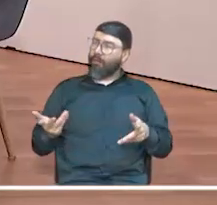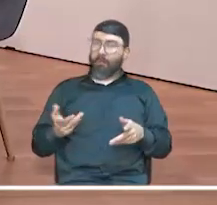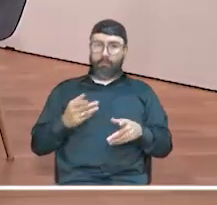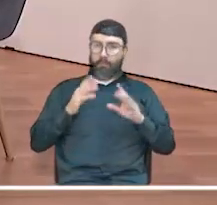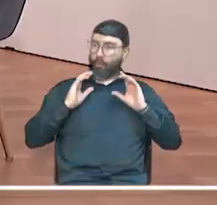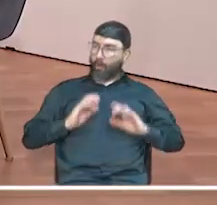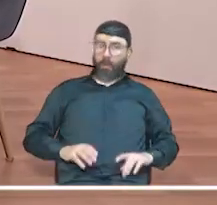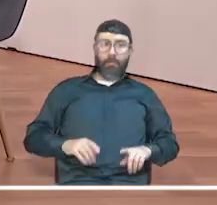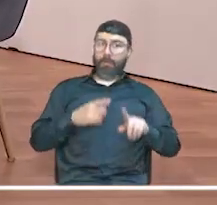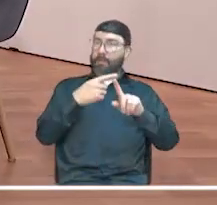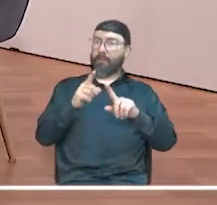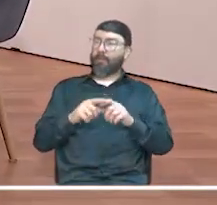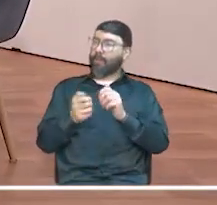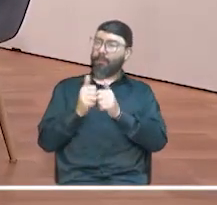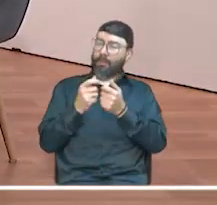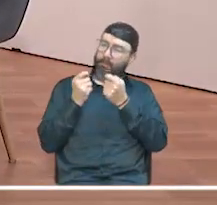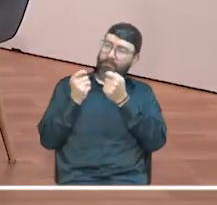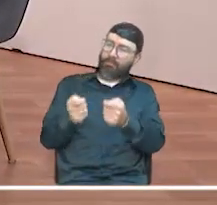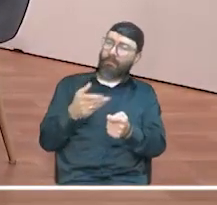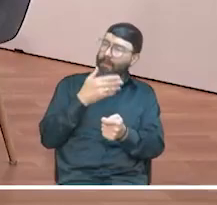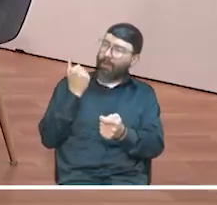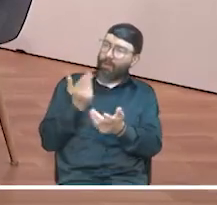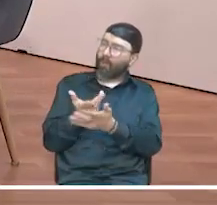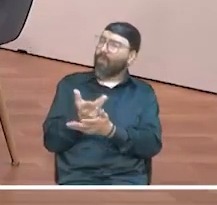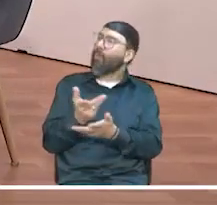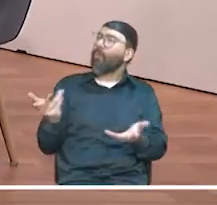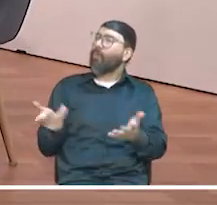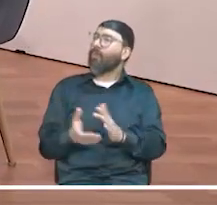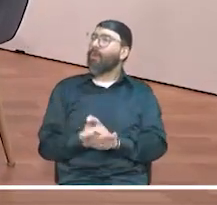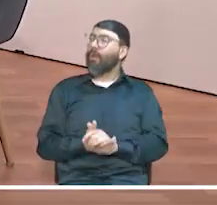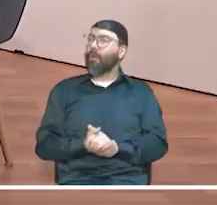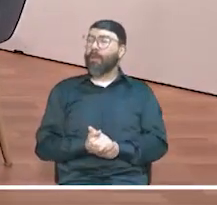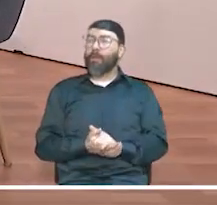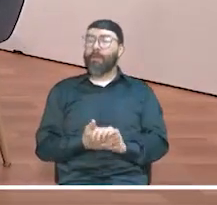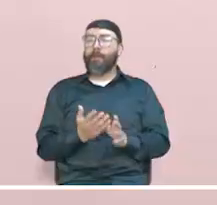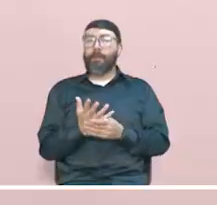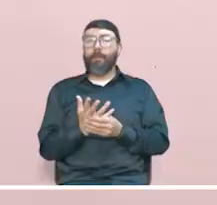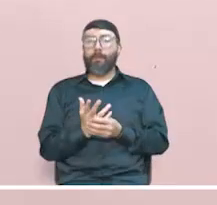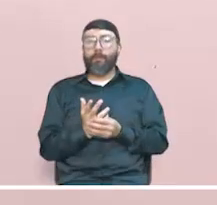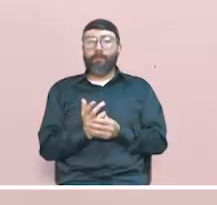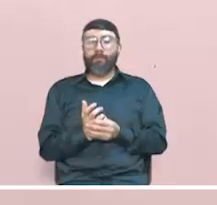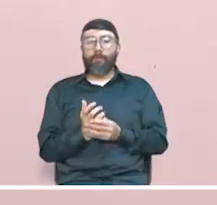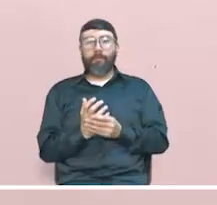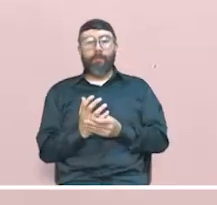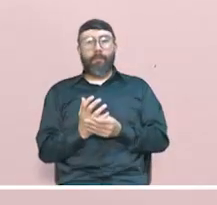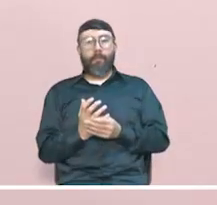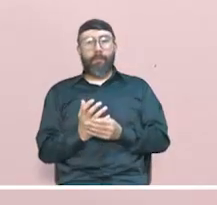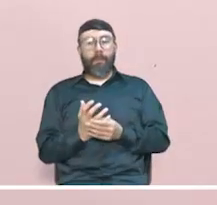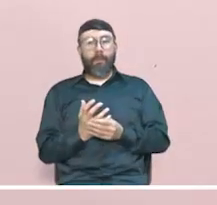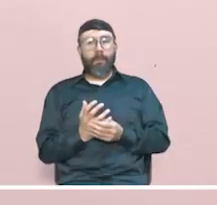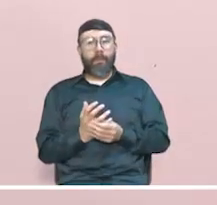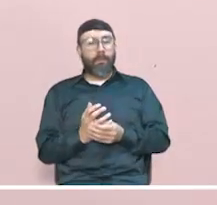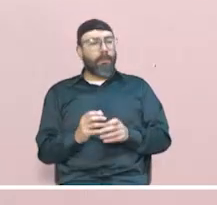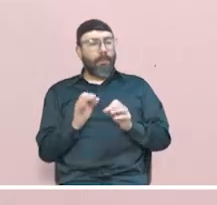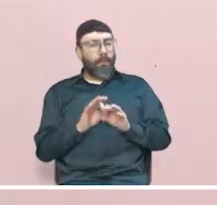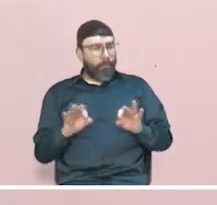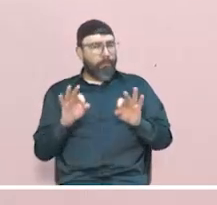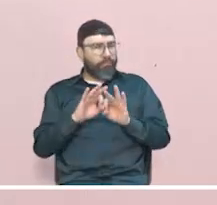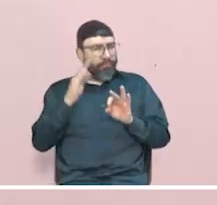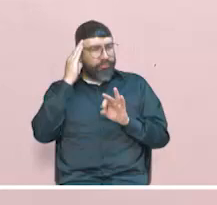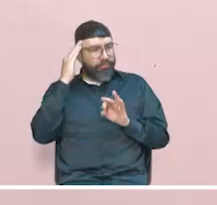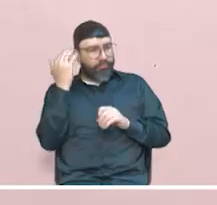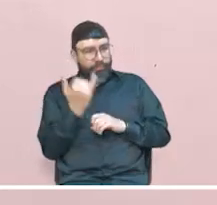cuerpos y los deportes más adecuados. Bueno, entonces, muy importante tener en cuenta todo ese